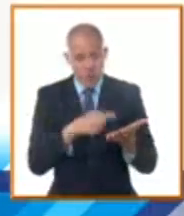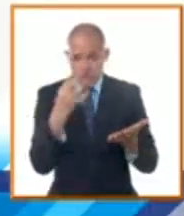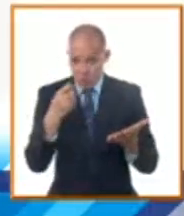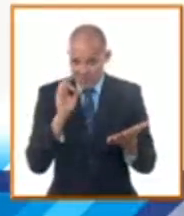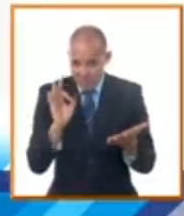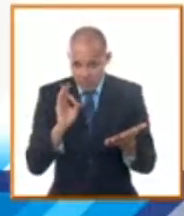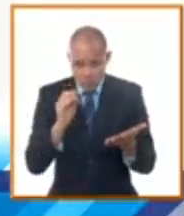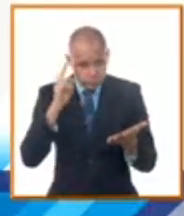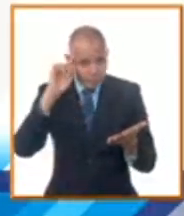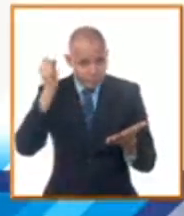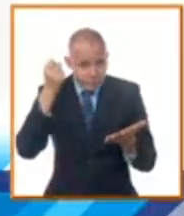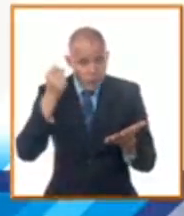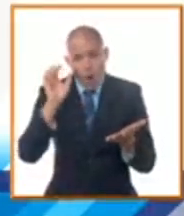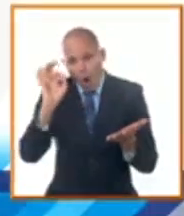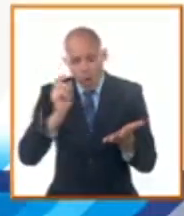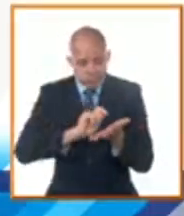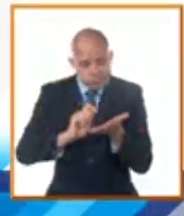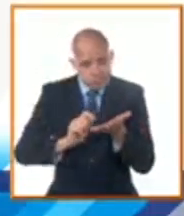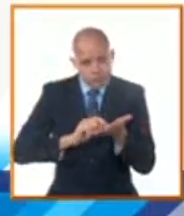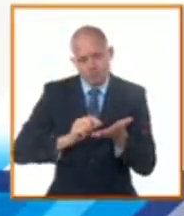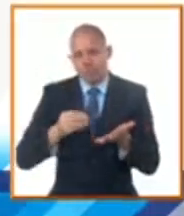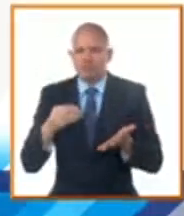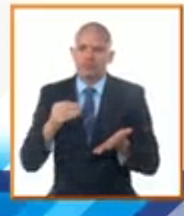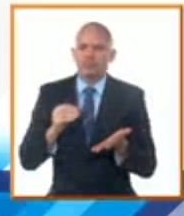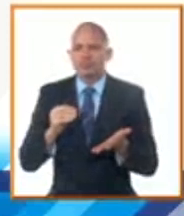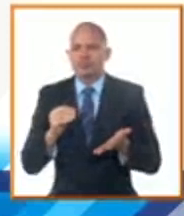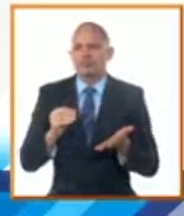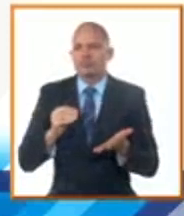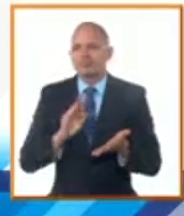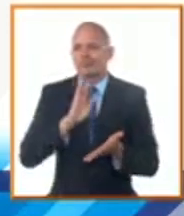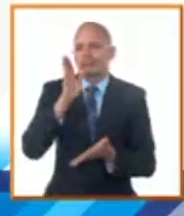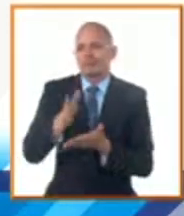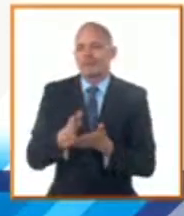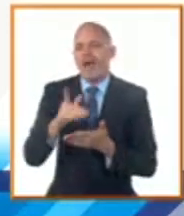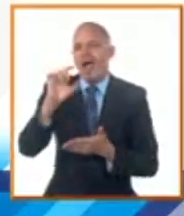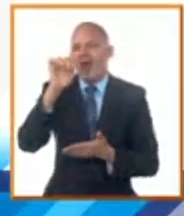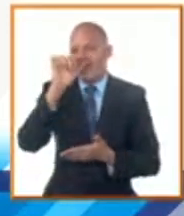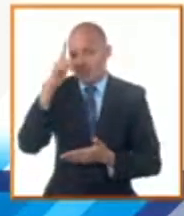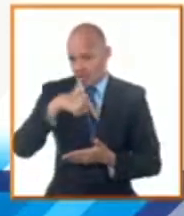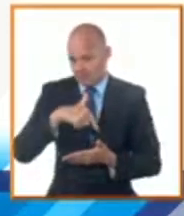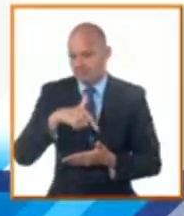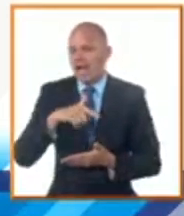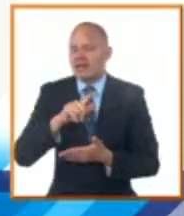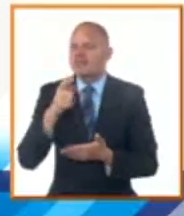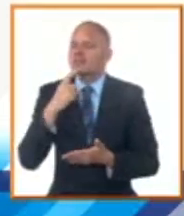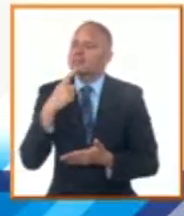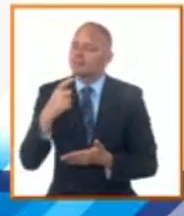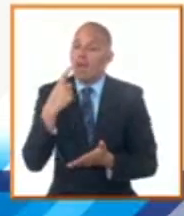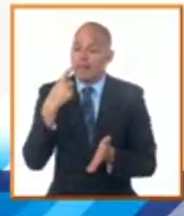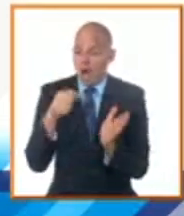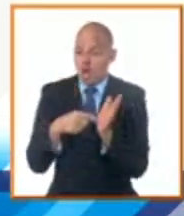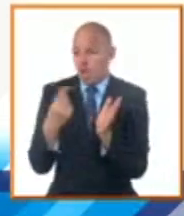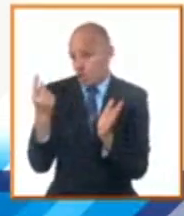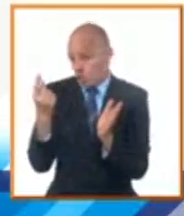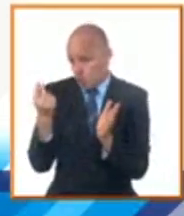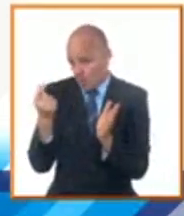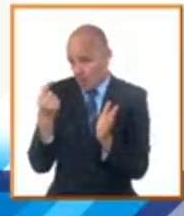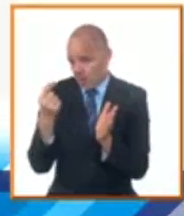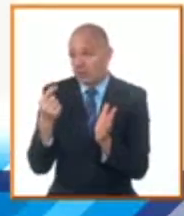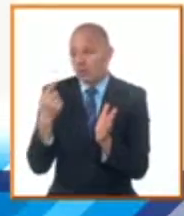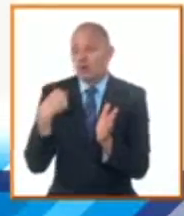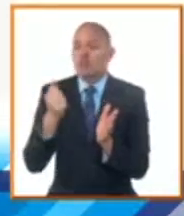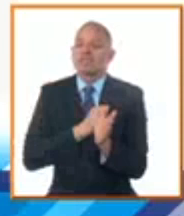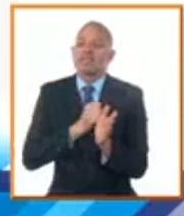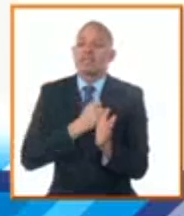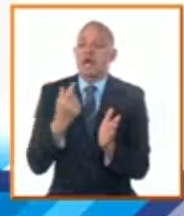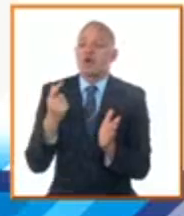Y en menos de 7 segundos tiene su dinero en la cuenta monedero. Ya en la cuenta USD es a partir